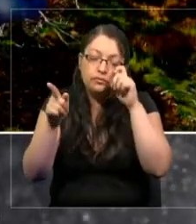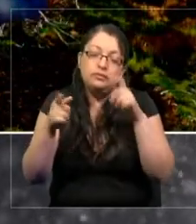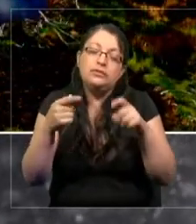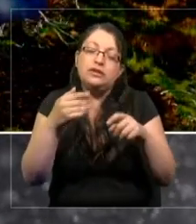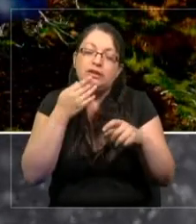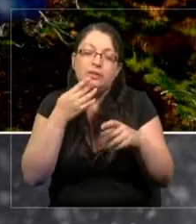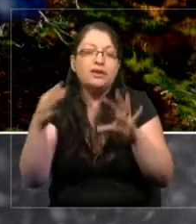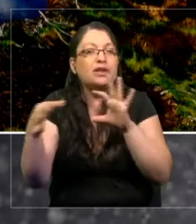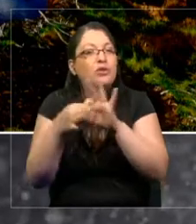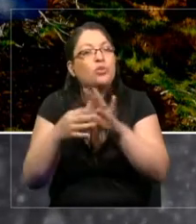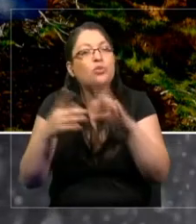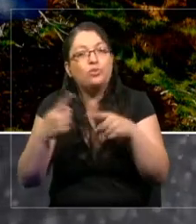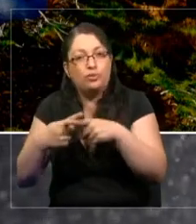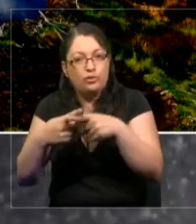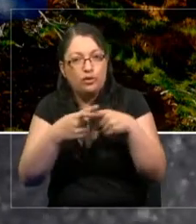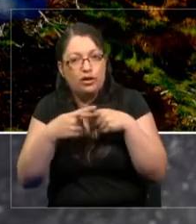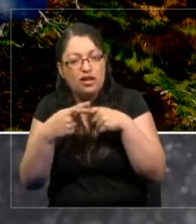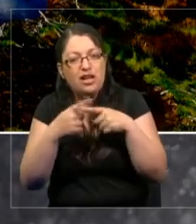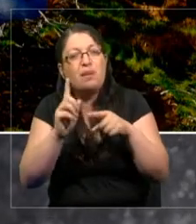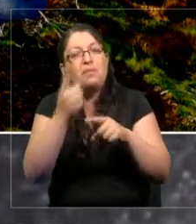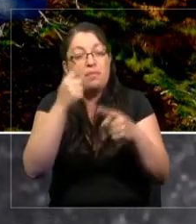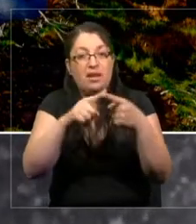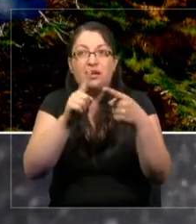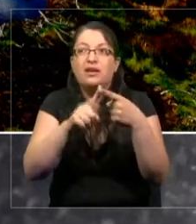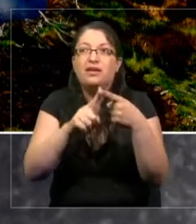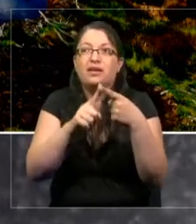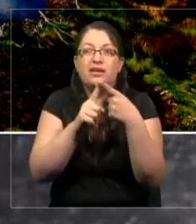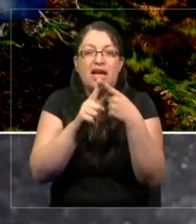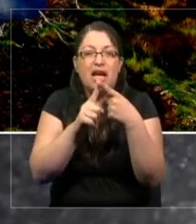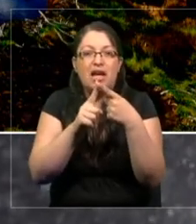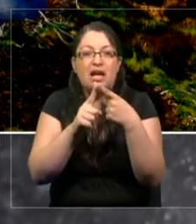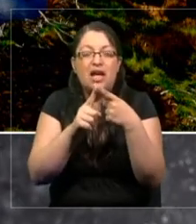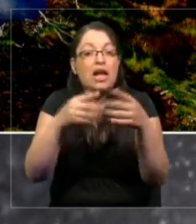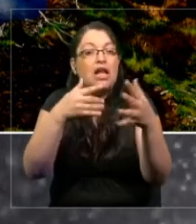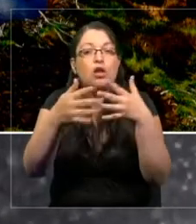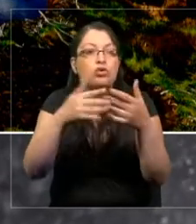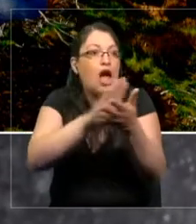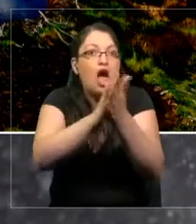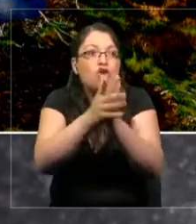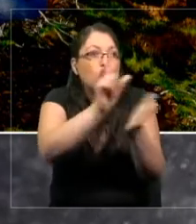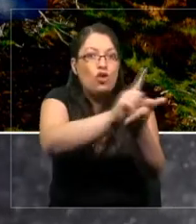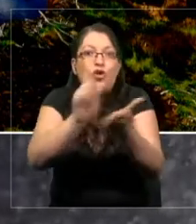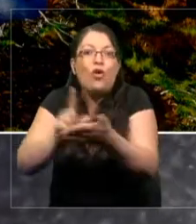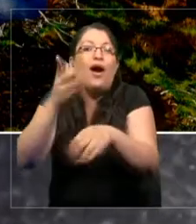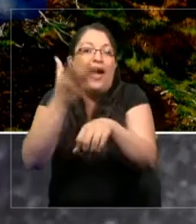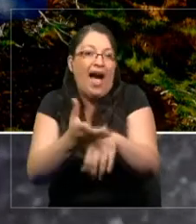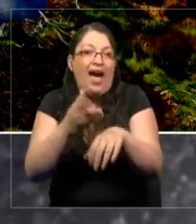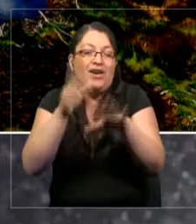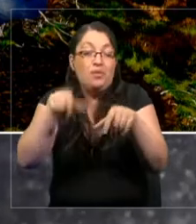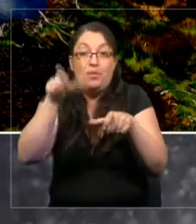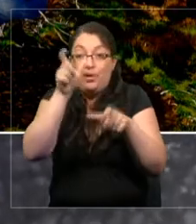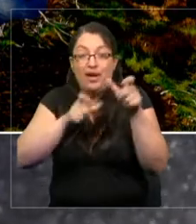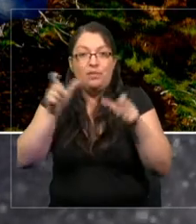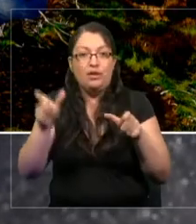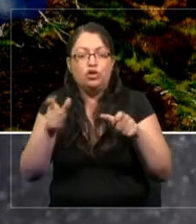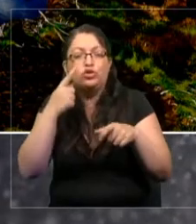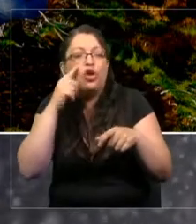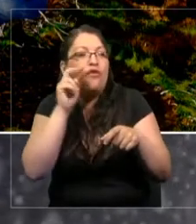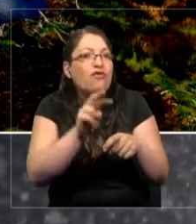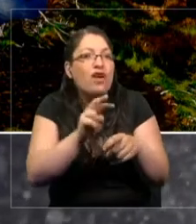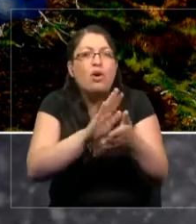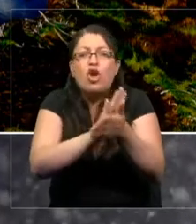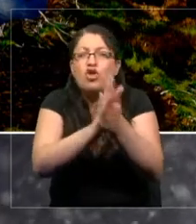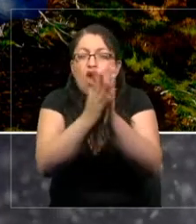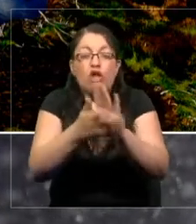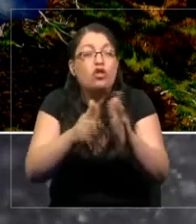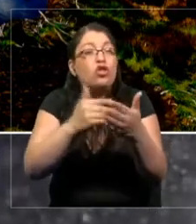con lo que es la sociedad la primera es que ubicua está en todas partes tal como nosotros nosotros encontramos biodiversidad desde